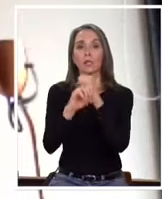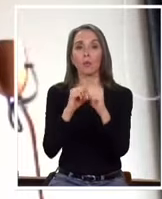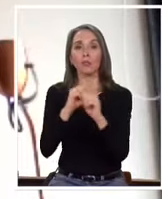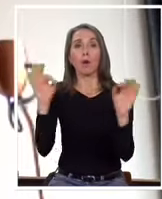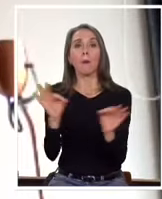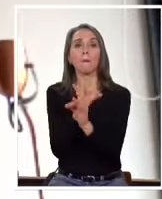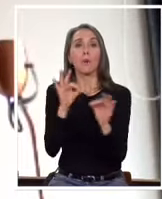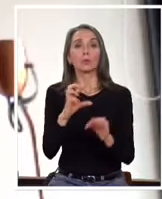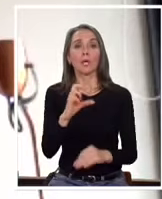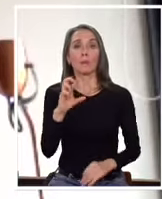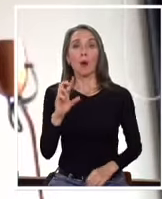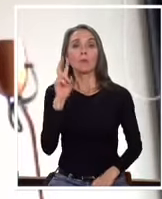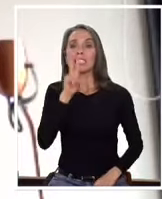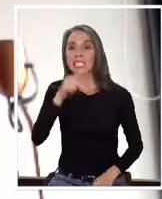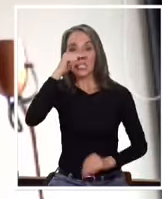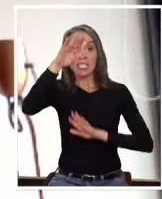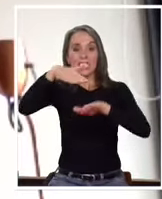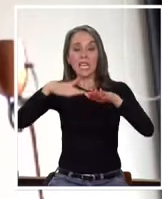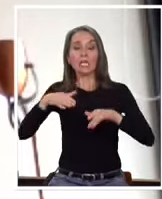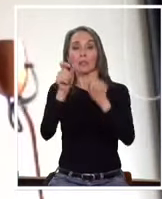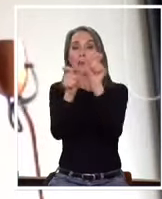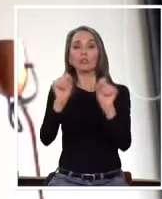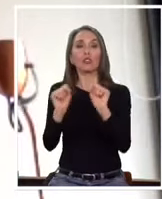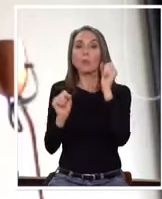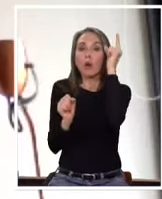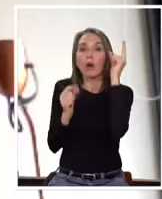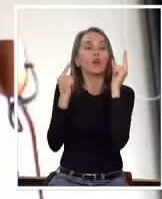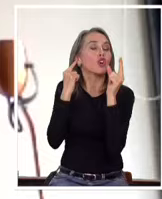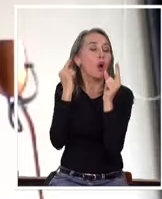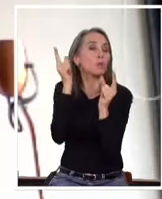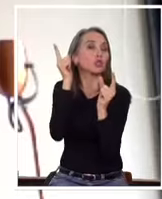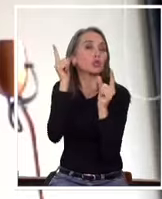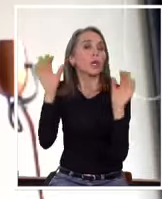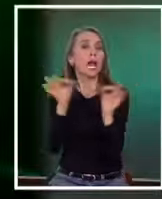Sin Michael Jackson no hay manera de comprender los sonidos de la música.